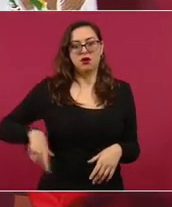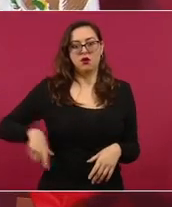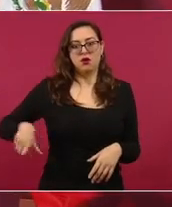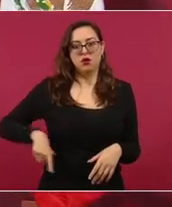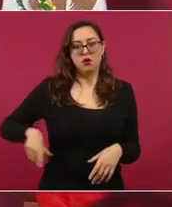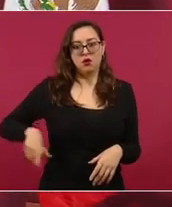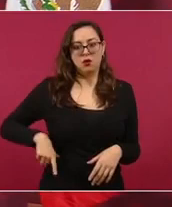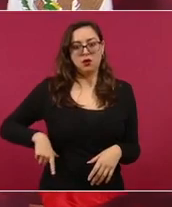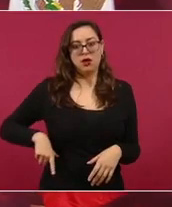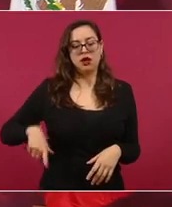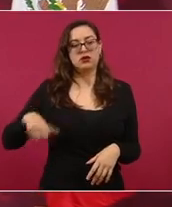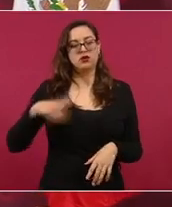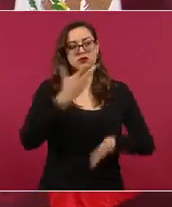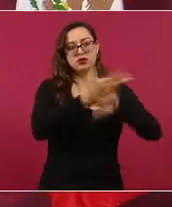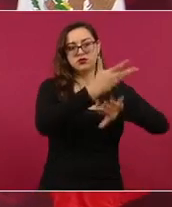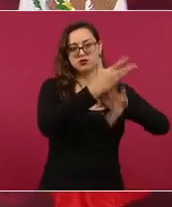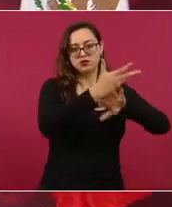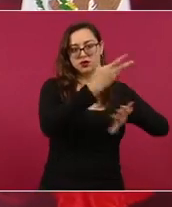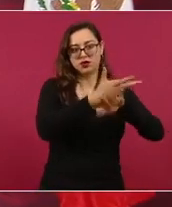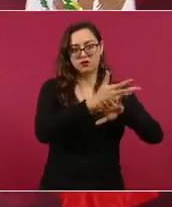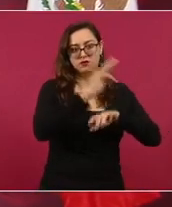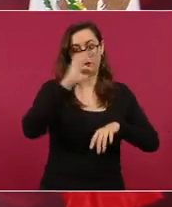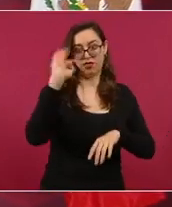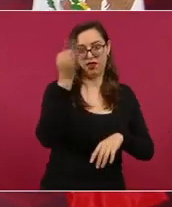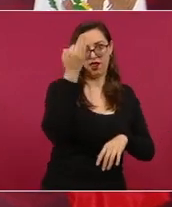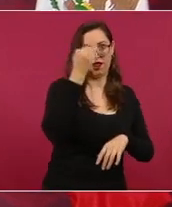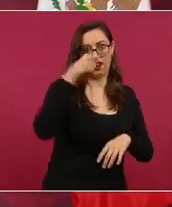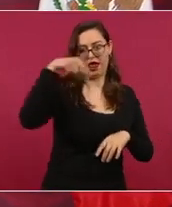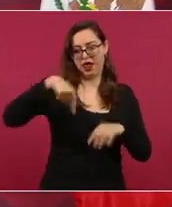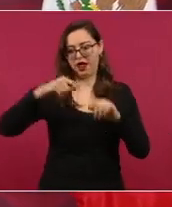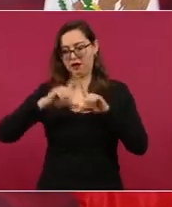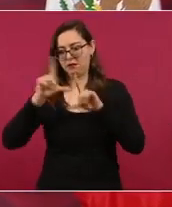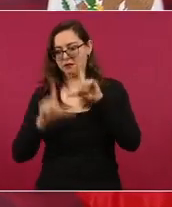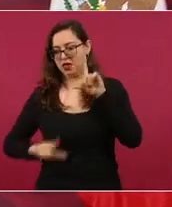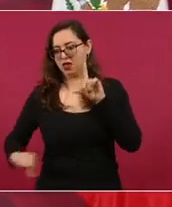La política exterior la conduce